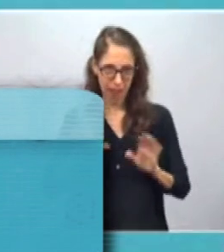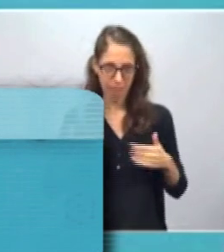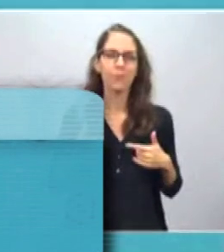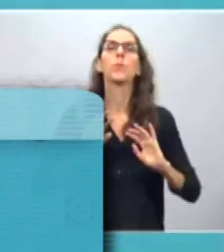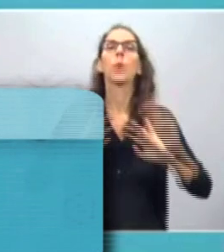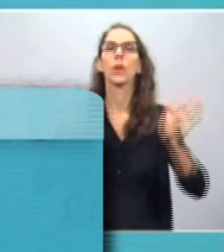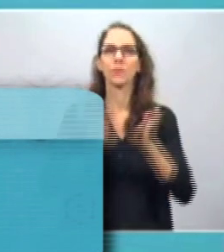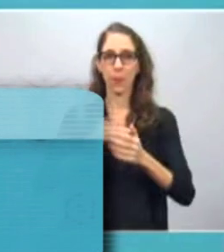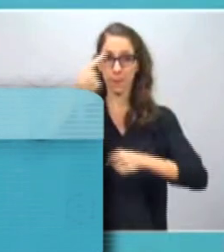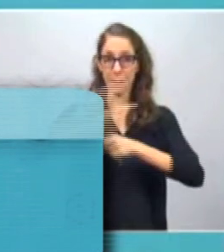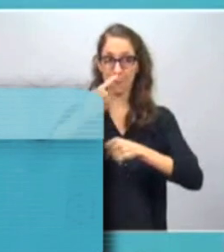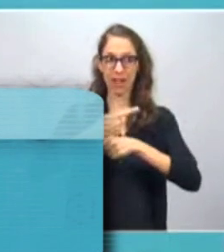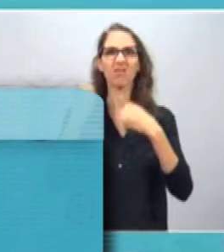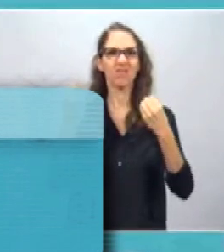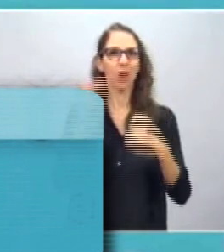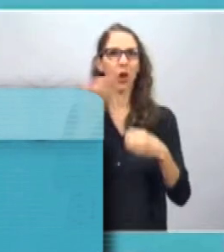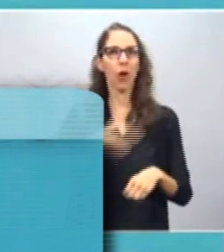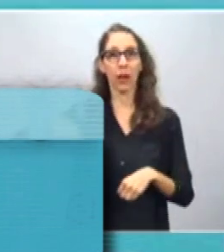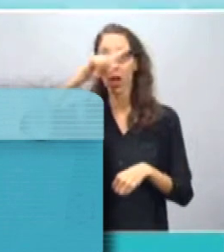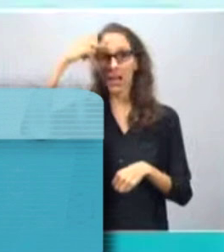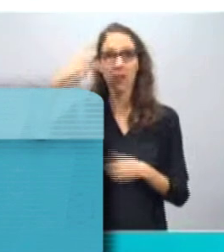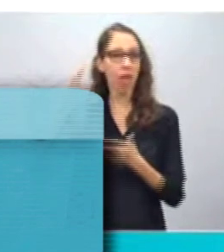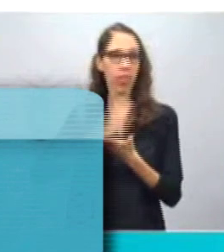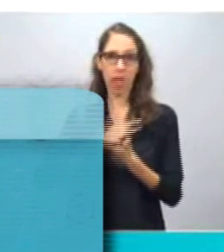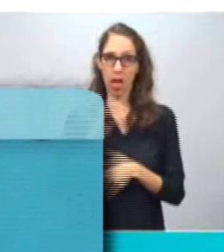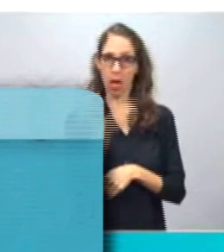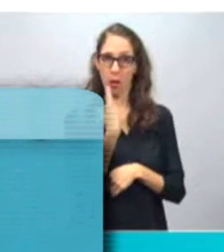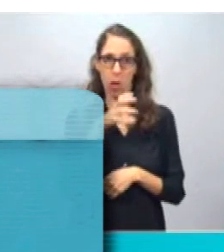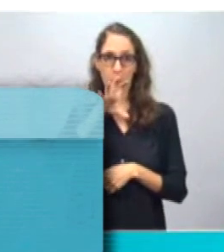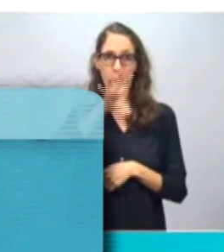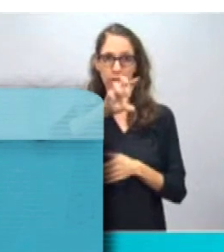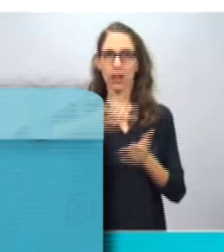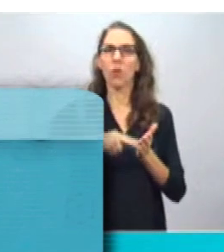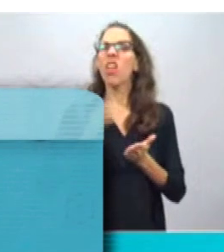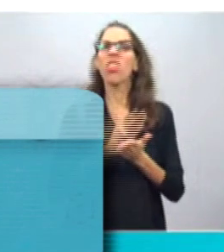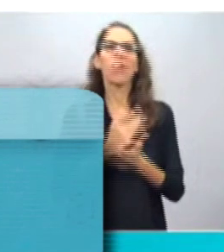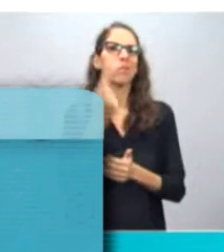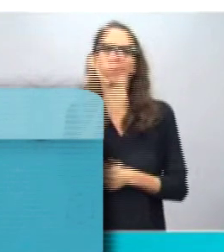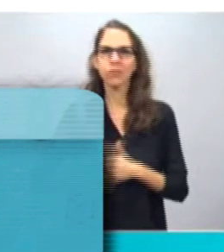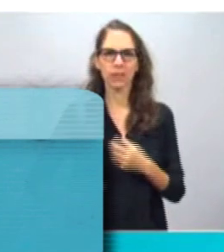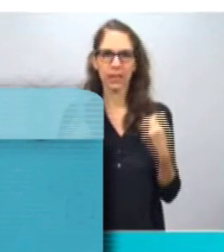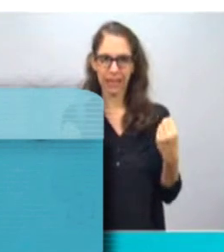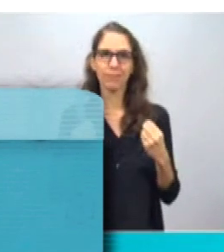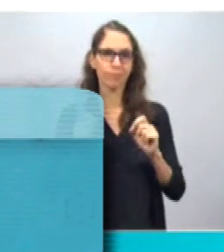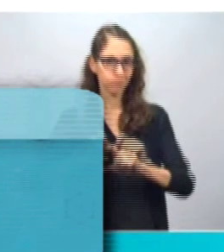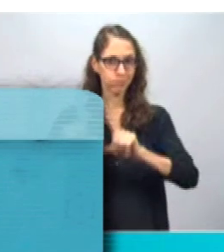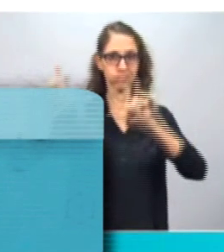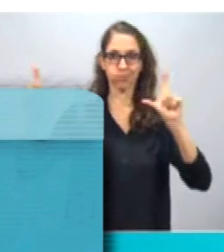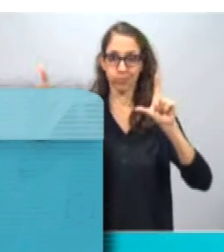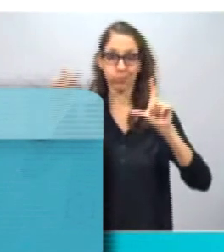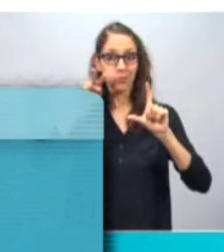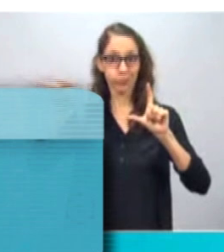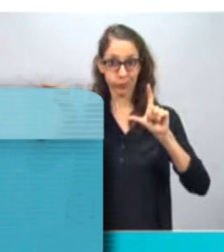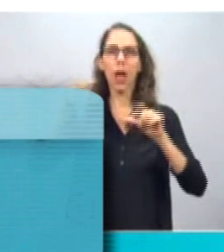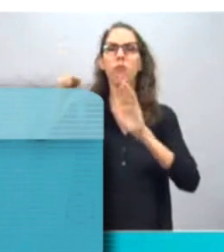Las deudas directas que tiene el Gobierno Nacional con la provincia de Buenos Aires. Ahí hemos puesto las